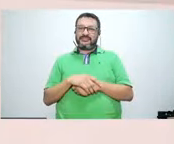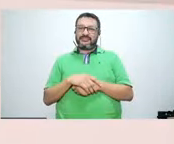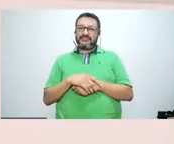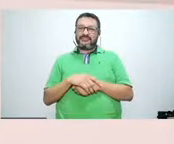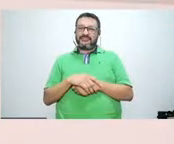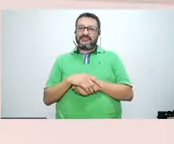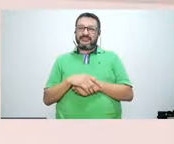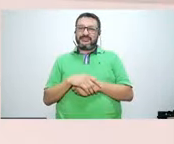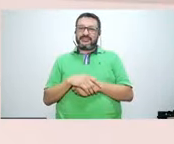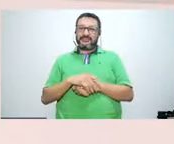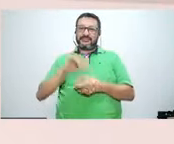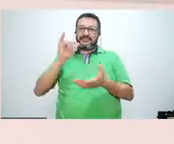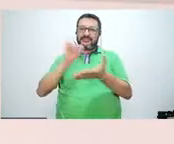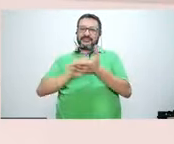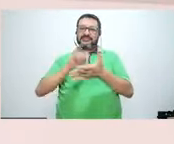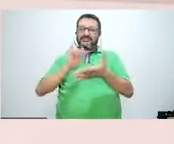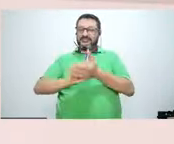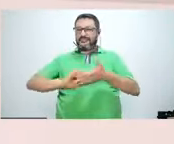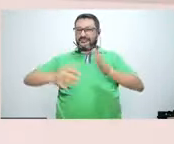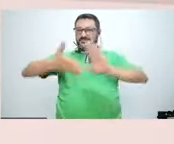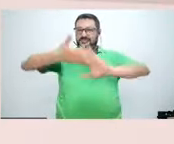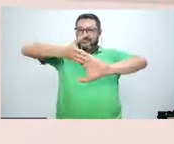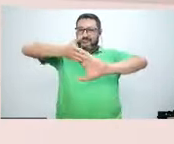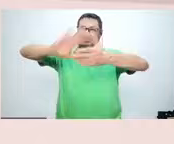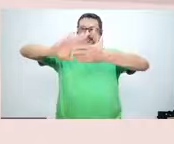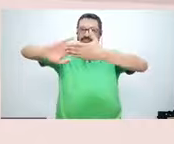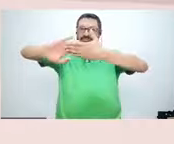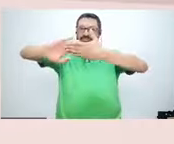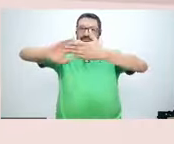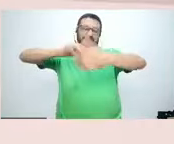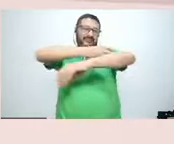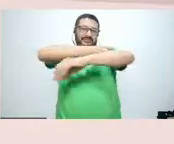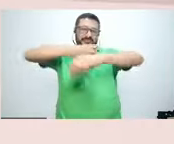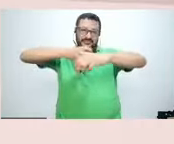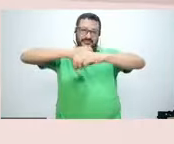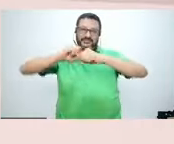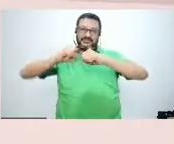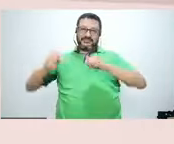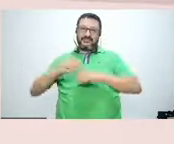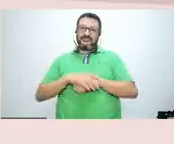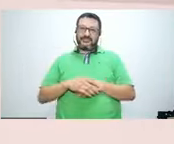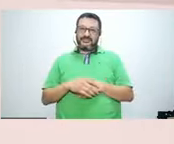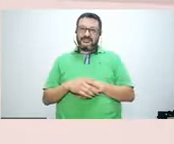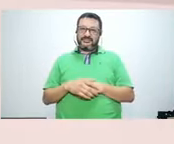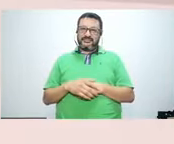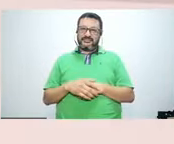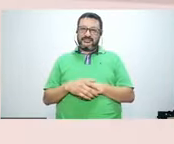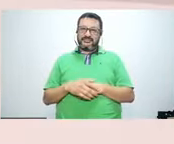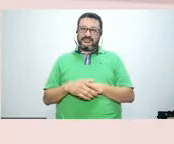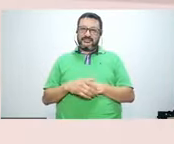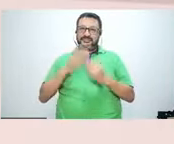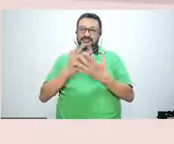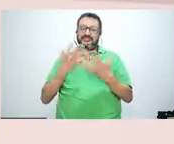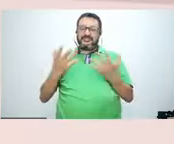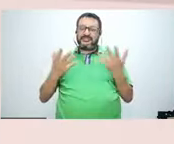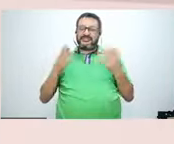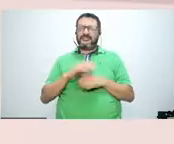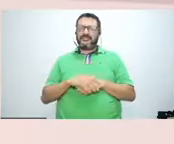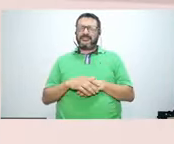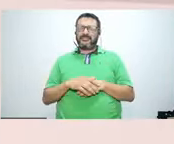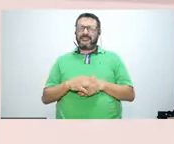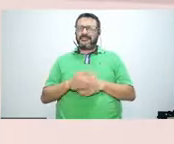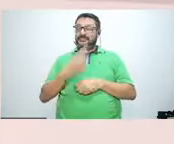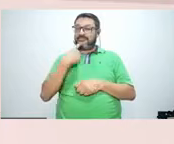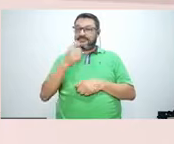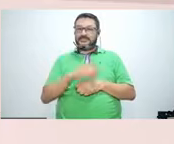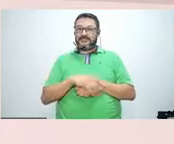misma flexibilidad, la misma fuerza, la misma potencia. Quizás puede llegar a hacer algunas cosas difíciles,